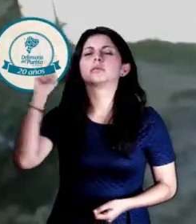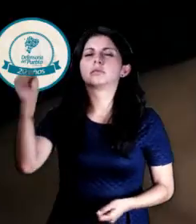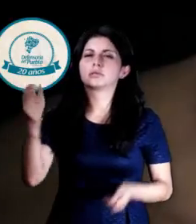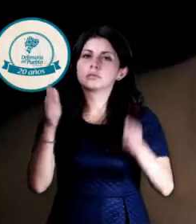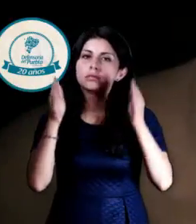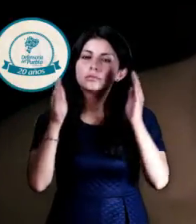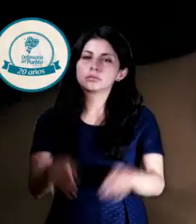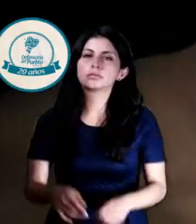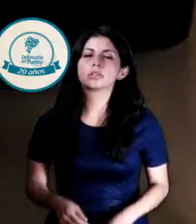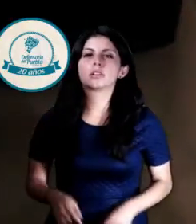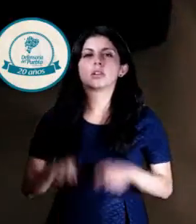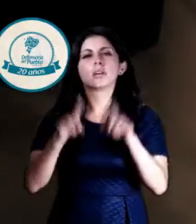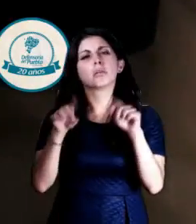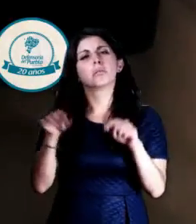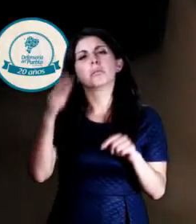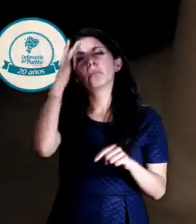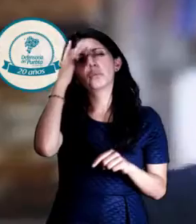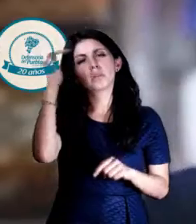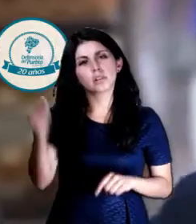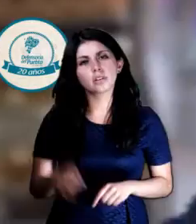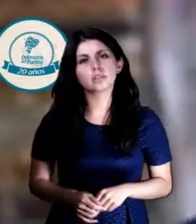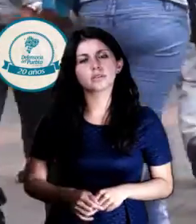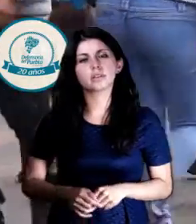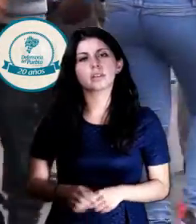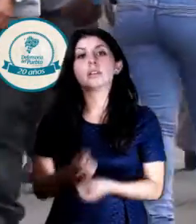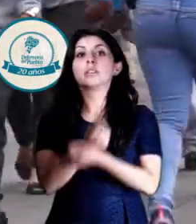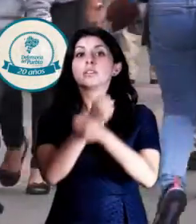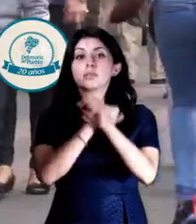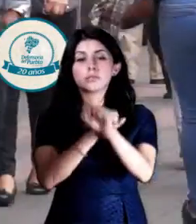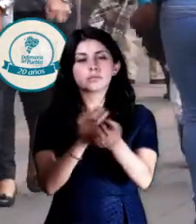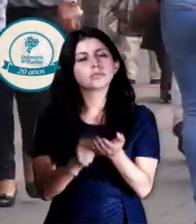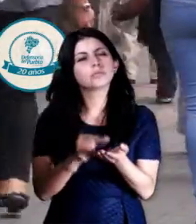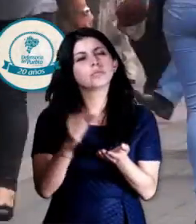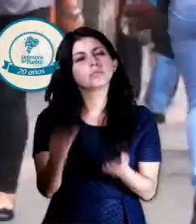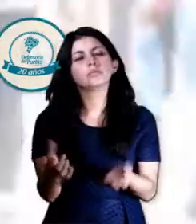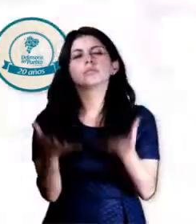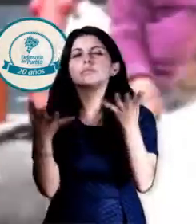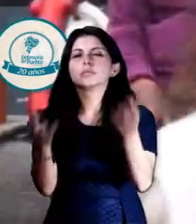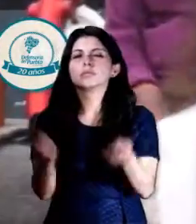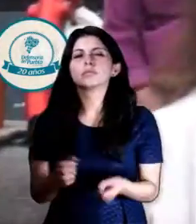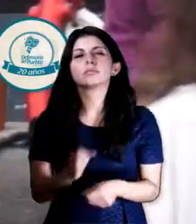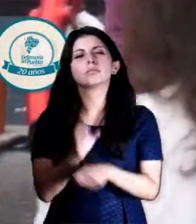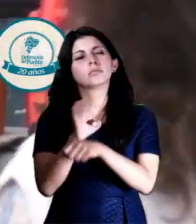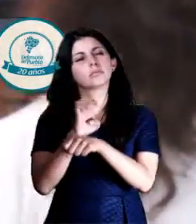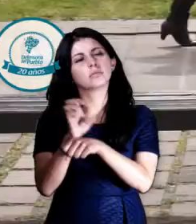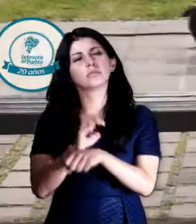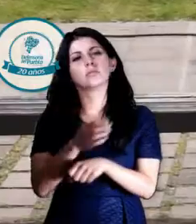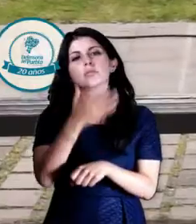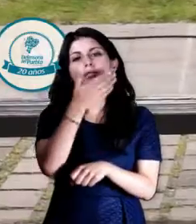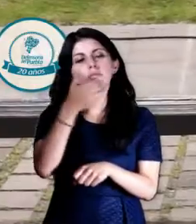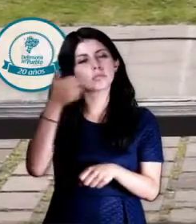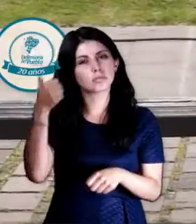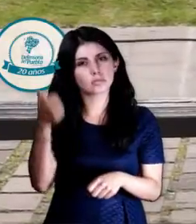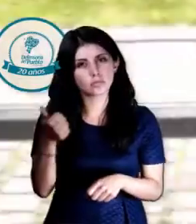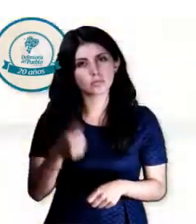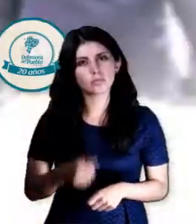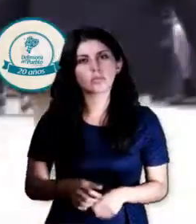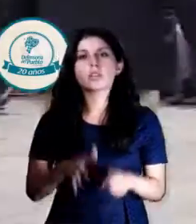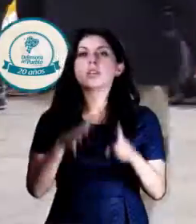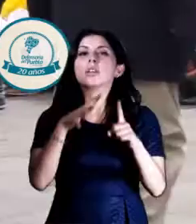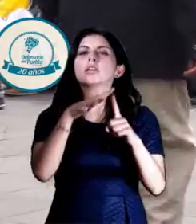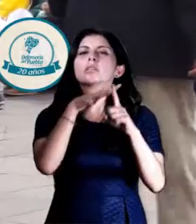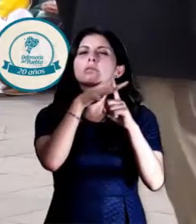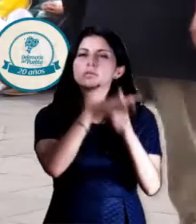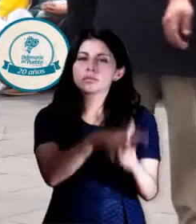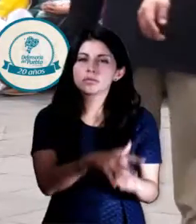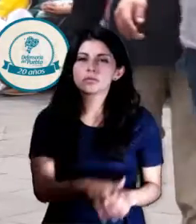base primordial para la consolidación de la democracia y el Estado constitucional de derechos es un reto constante